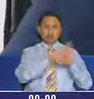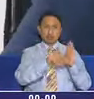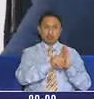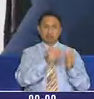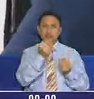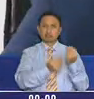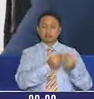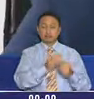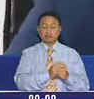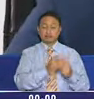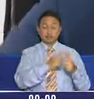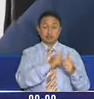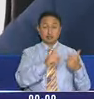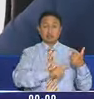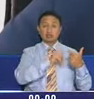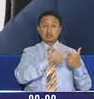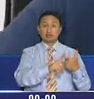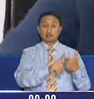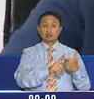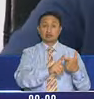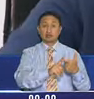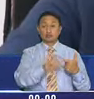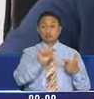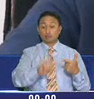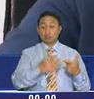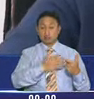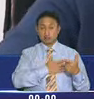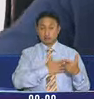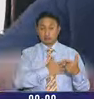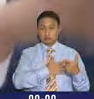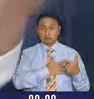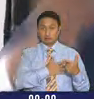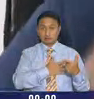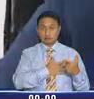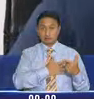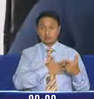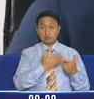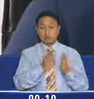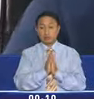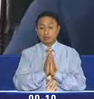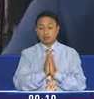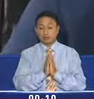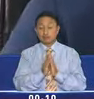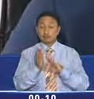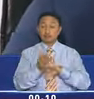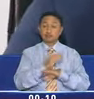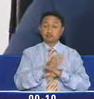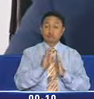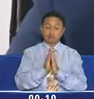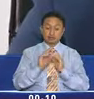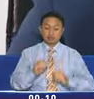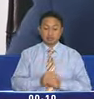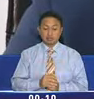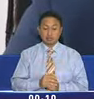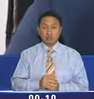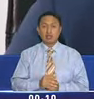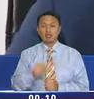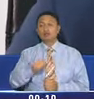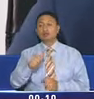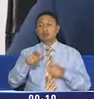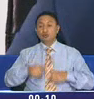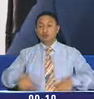Y segundo, la posibilidad, que nosotros lo solicitamos desde la primera semana, de encontrar un espacio físico